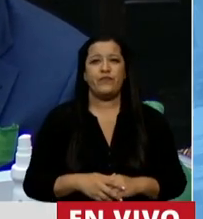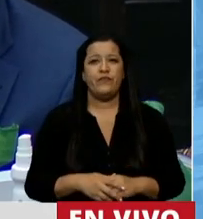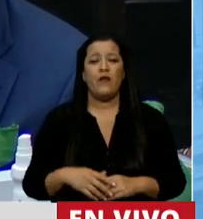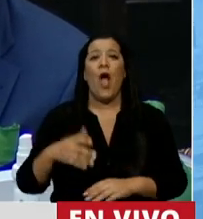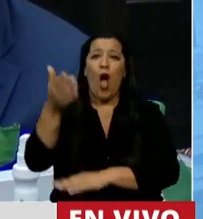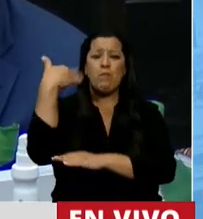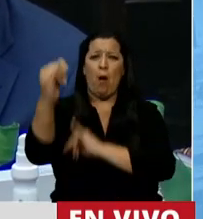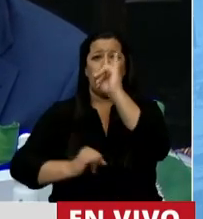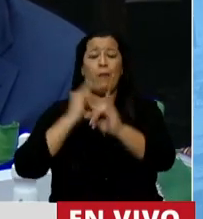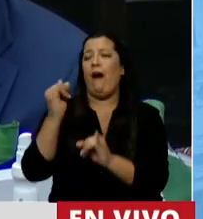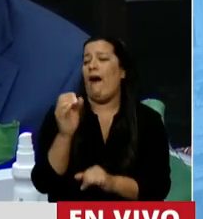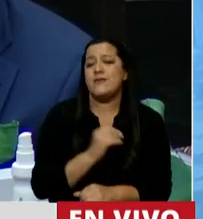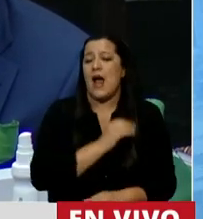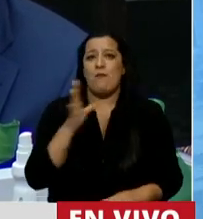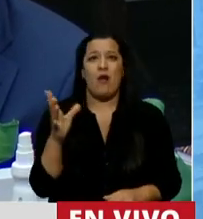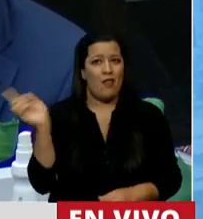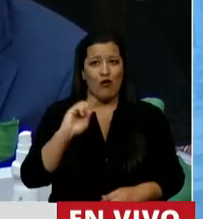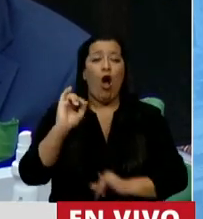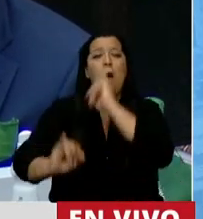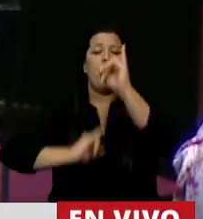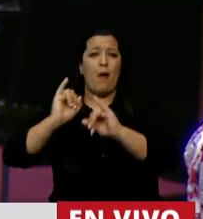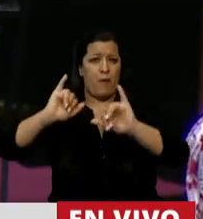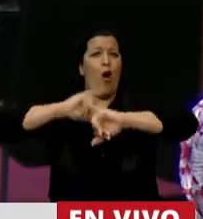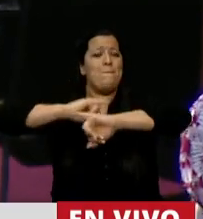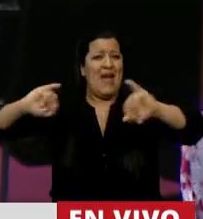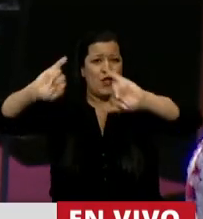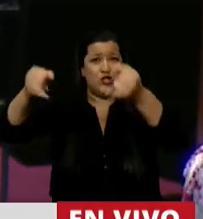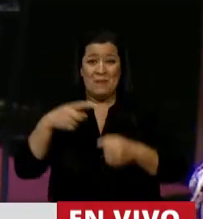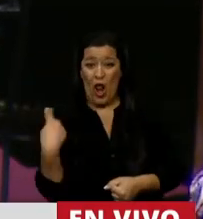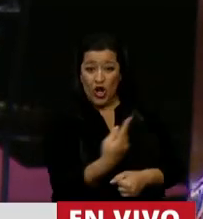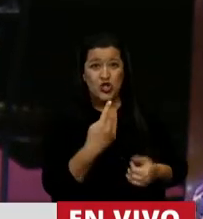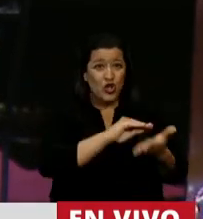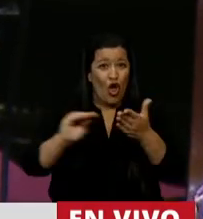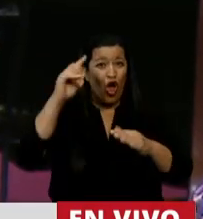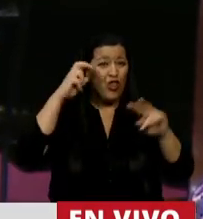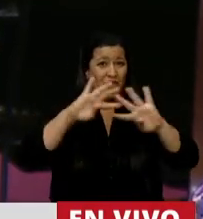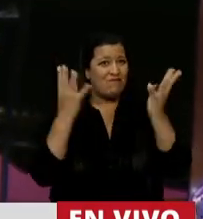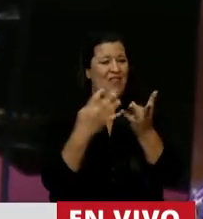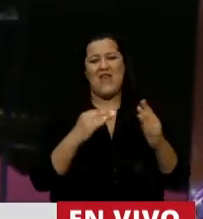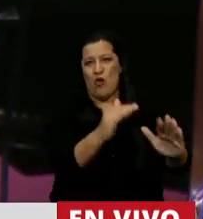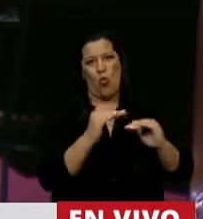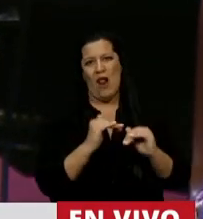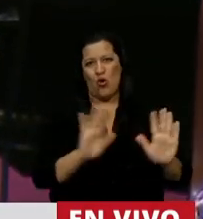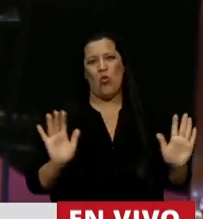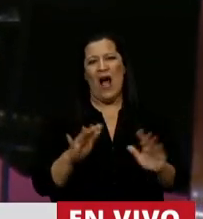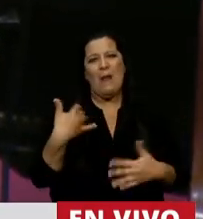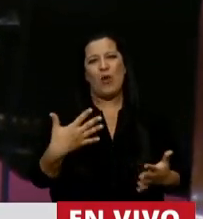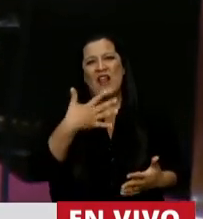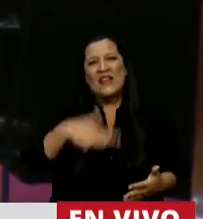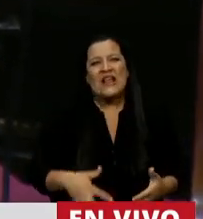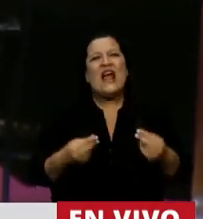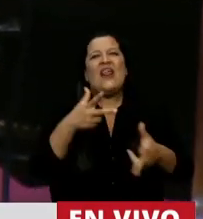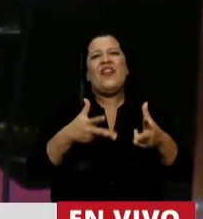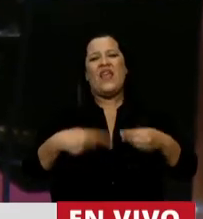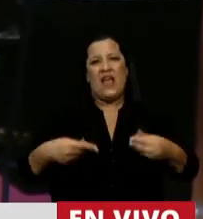El relato que sea para los medios, para nosotros, tratemos de igual a igual de interpretar qué estamos